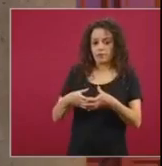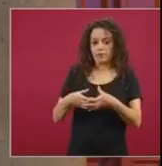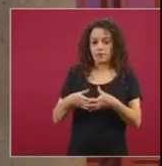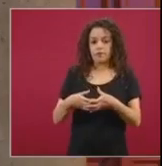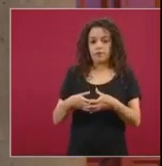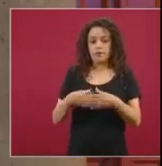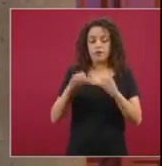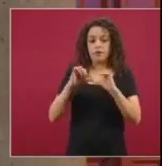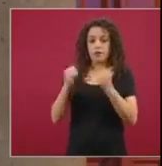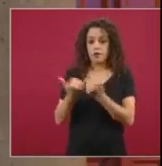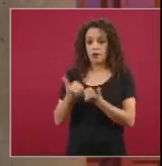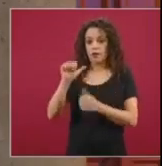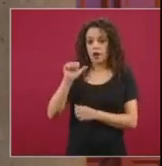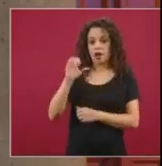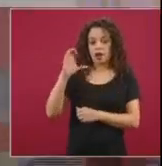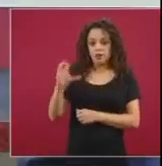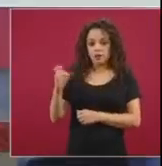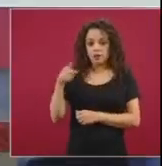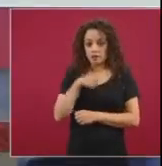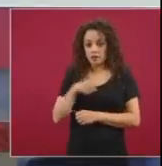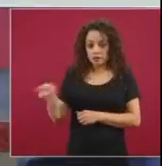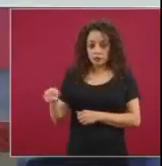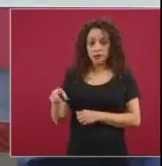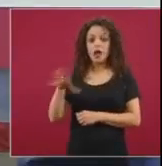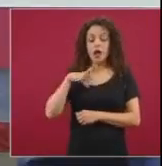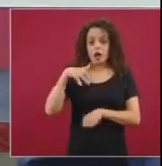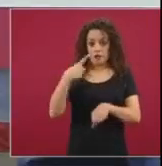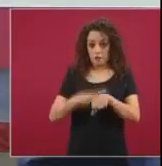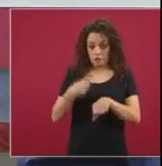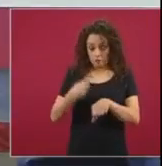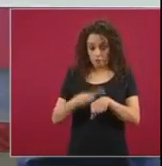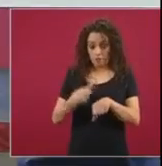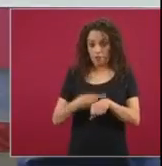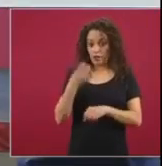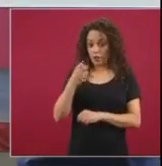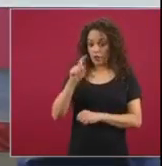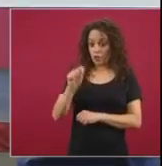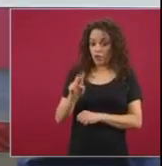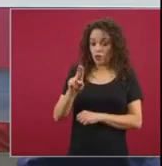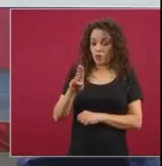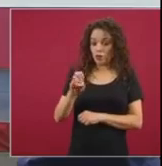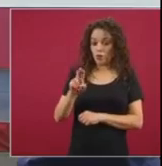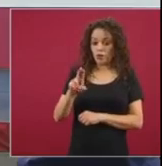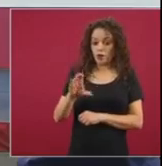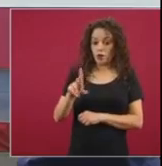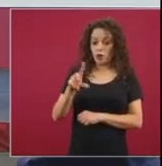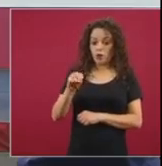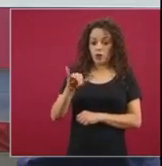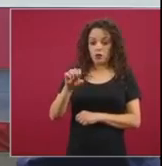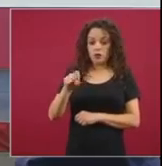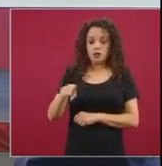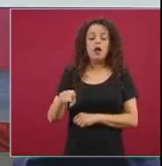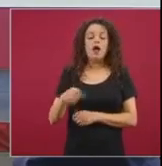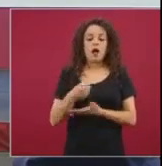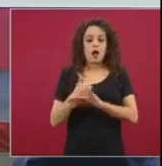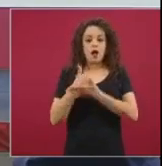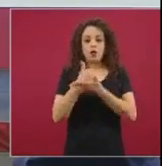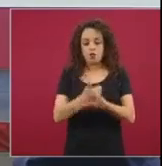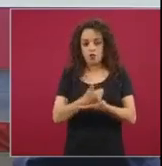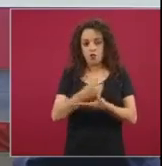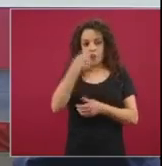de tuberculosis, personas que han sido afectadas, pares que han ayudado a que estas enfermedades hayan tenido